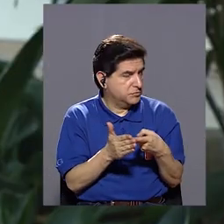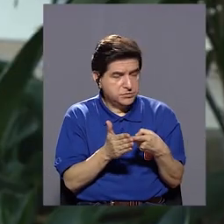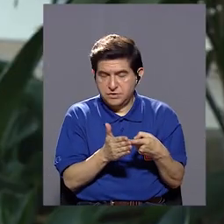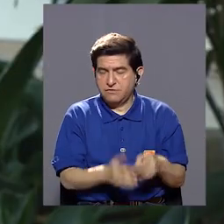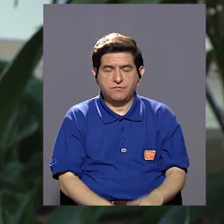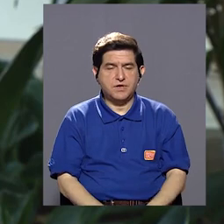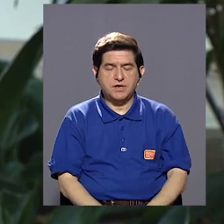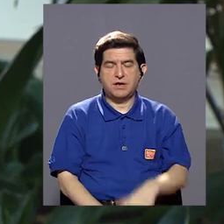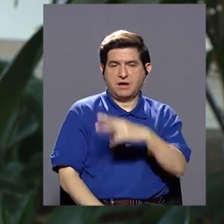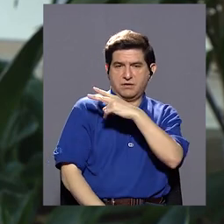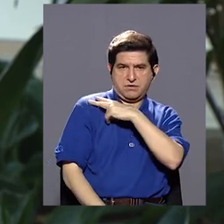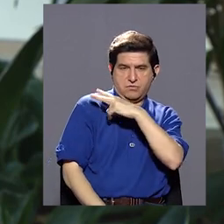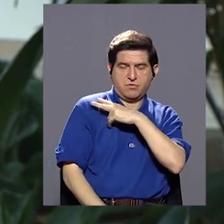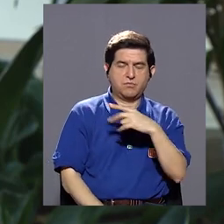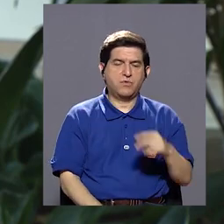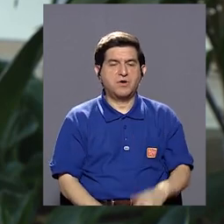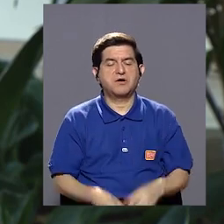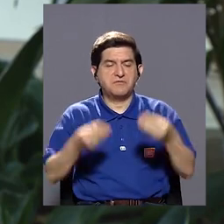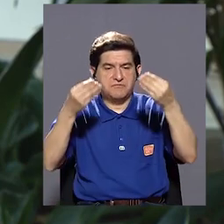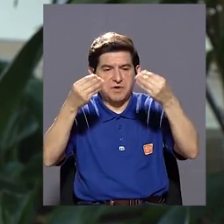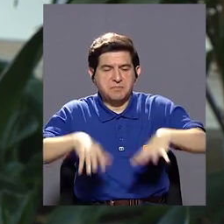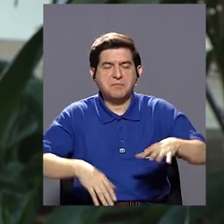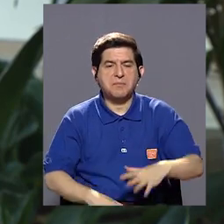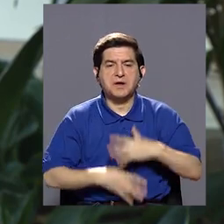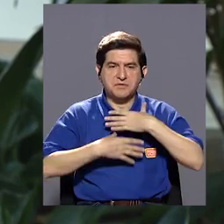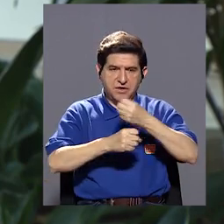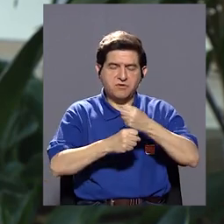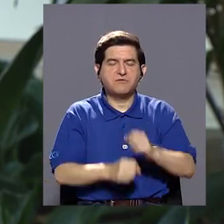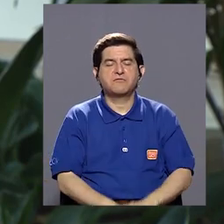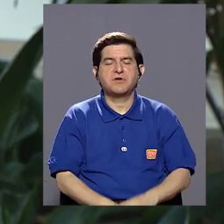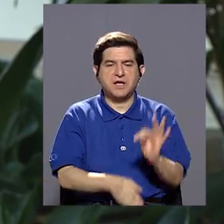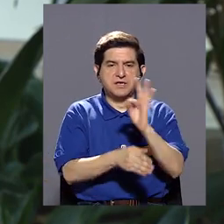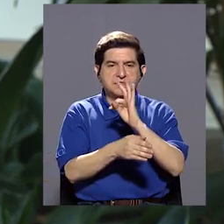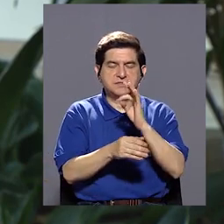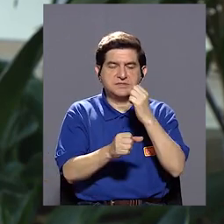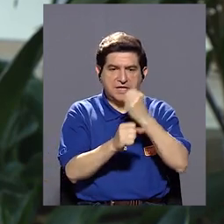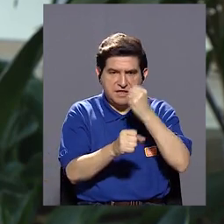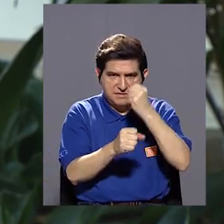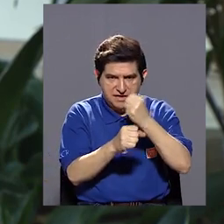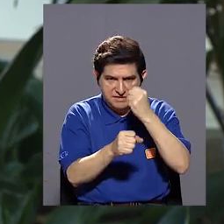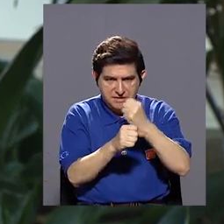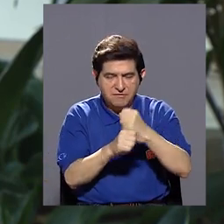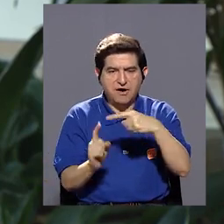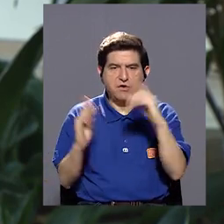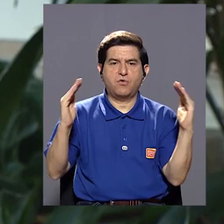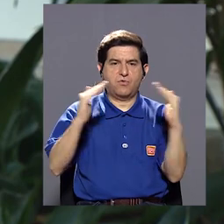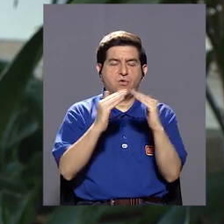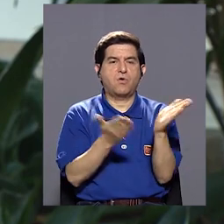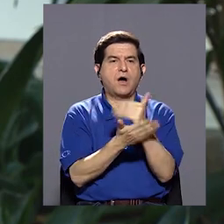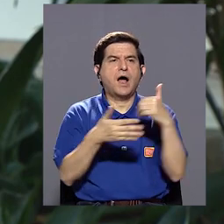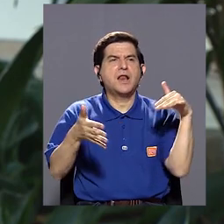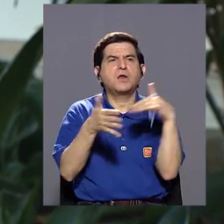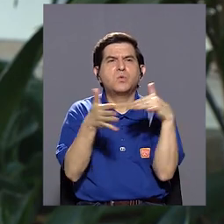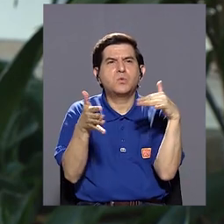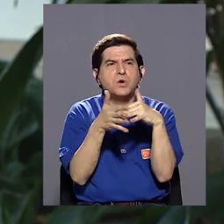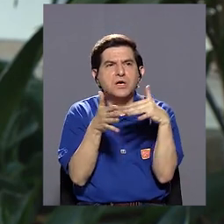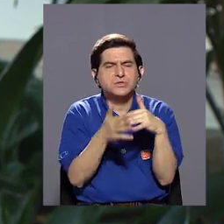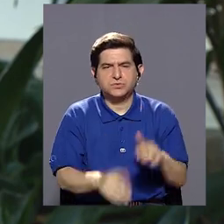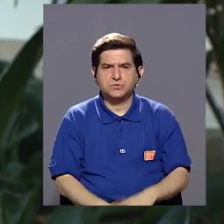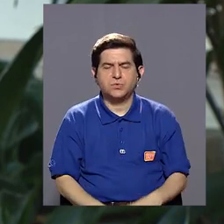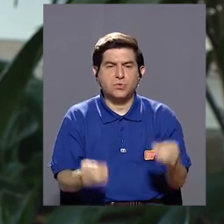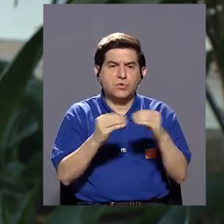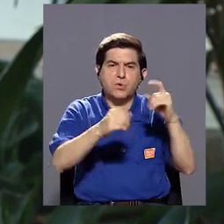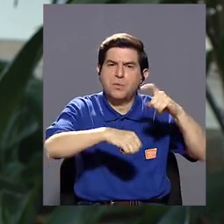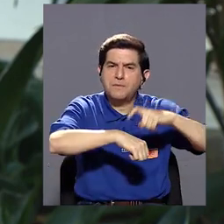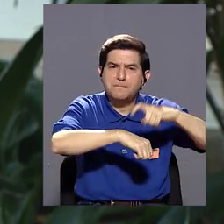que como patrono voy a perder la confianza del teletrabajador tampoco, ¿verdad? Porque hay algunos estudios que conforme